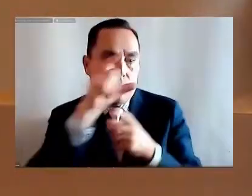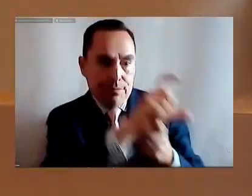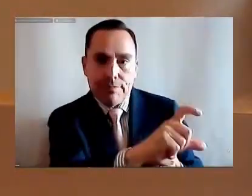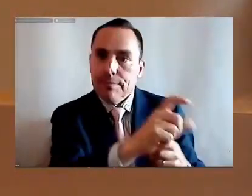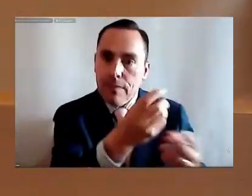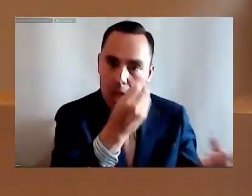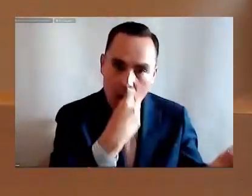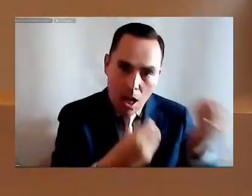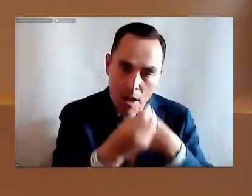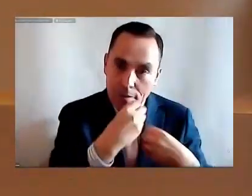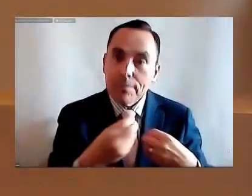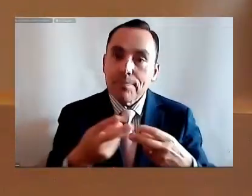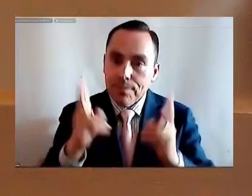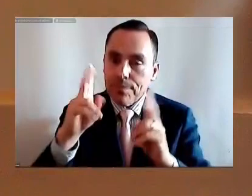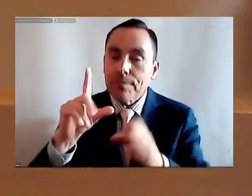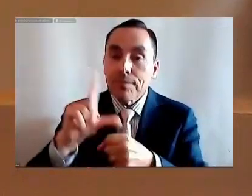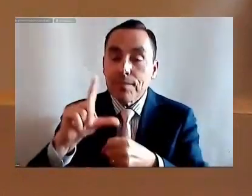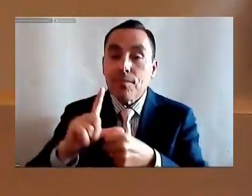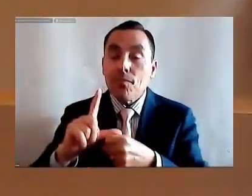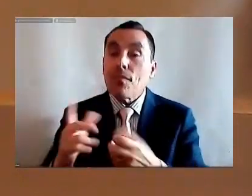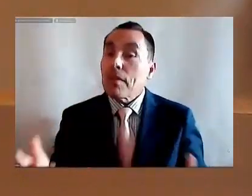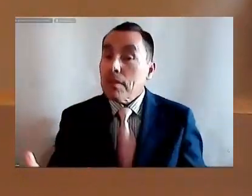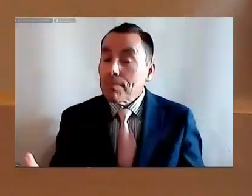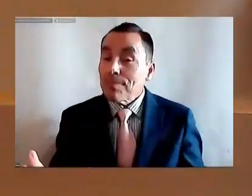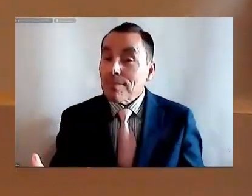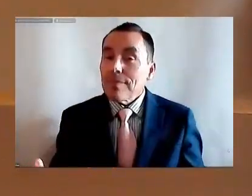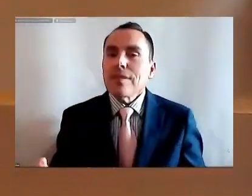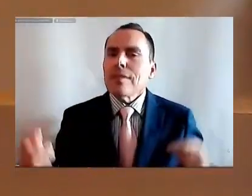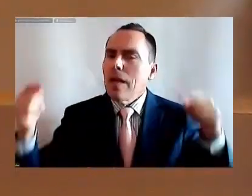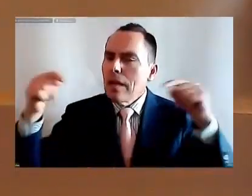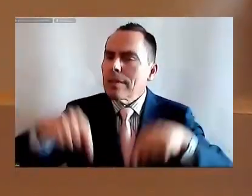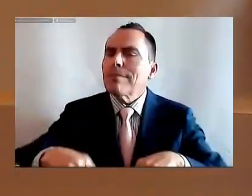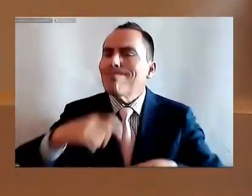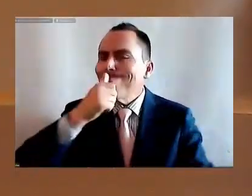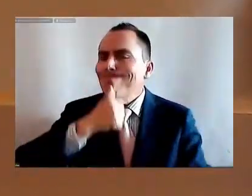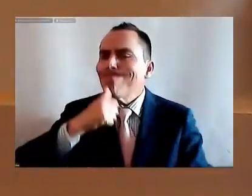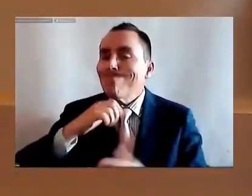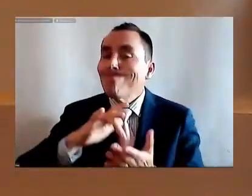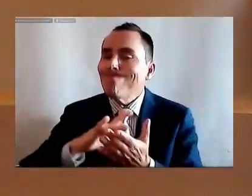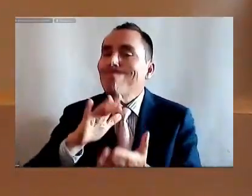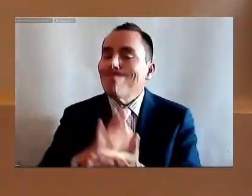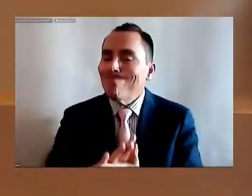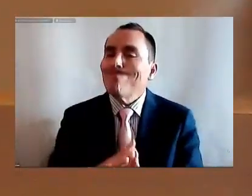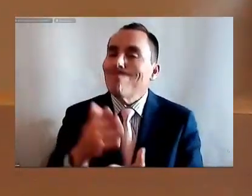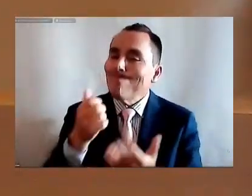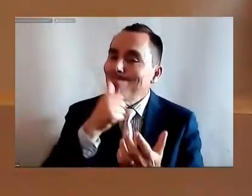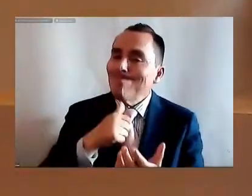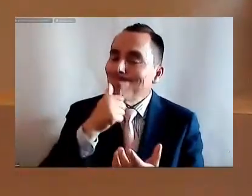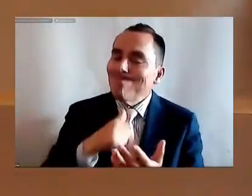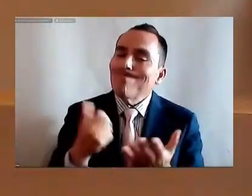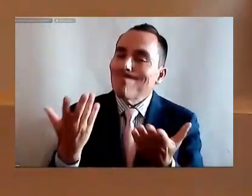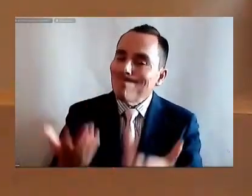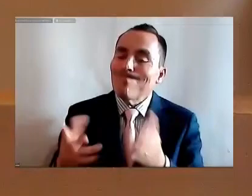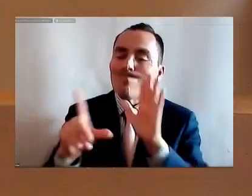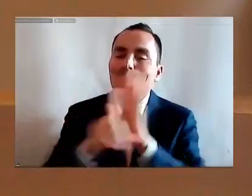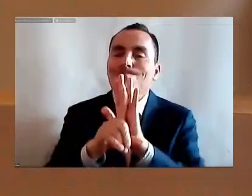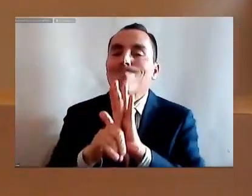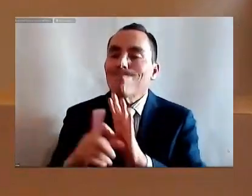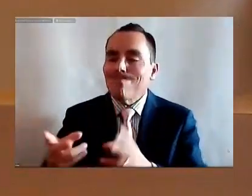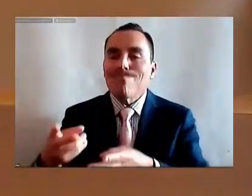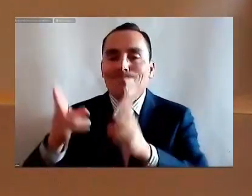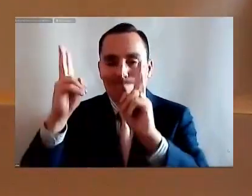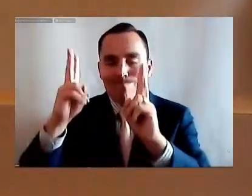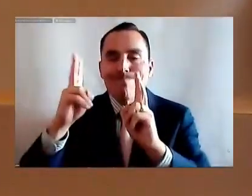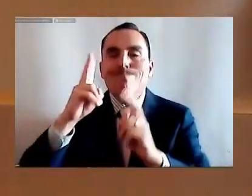laboral. Así que estamos muy en deuda, tanto el derecho de familia como el derecho laboral, en forma un poco